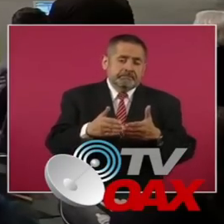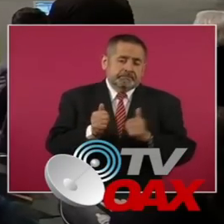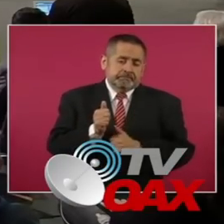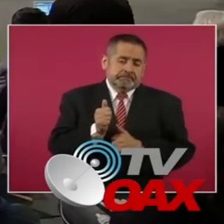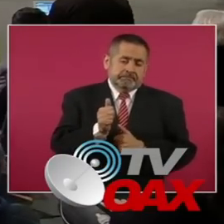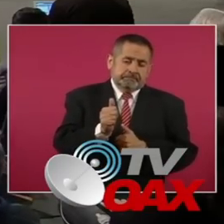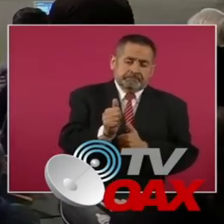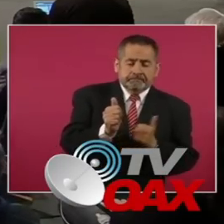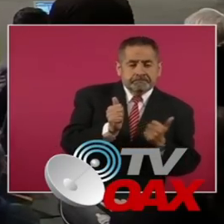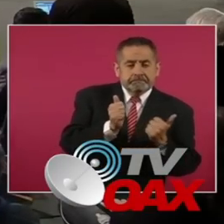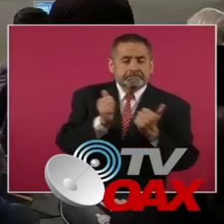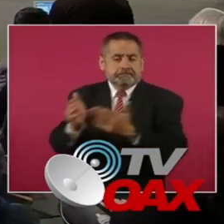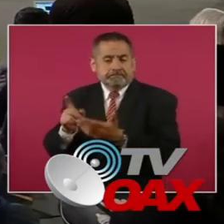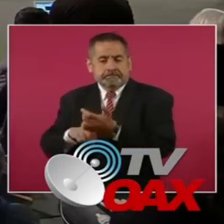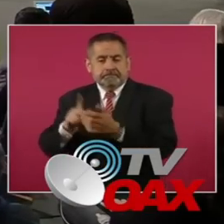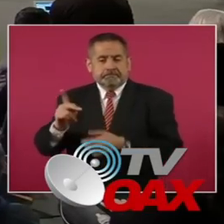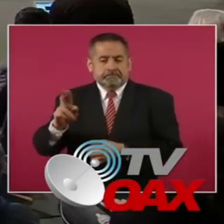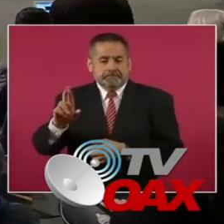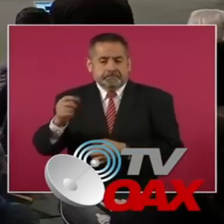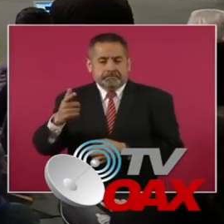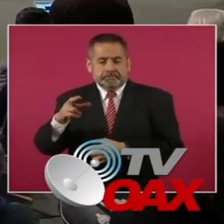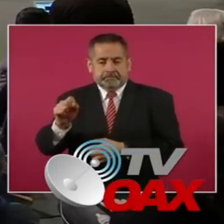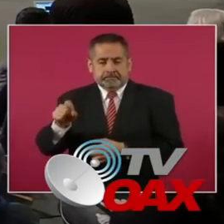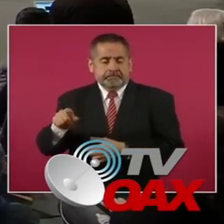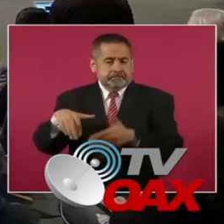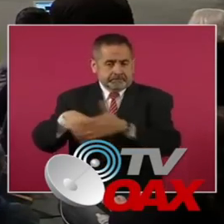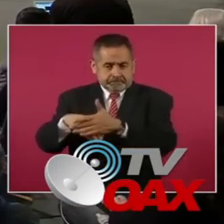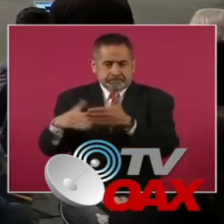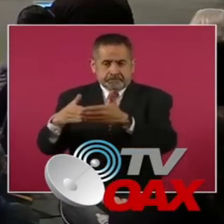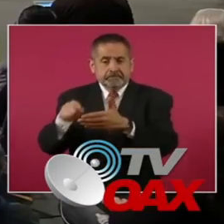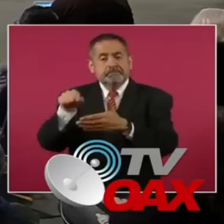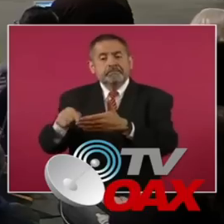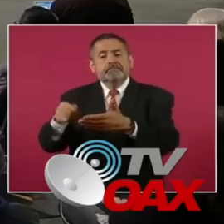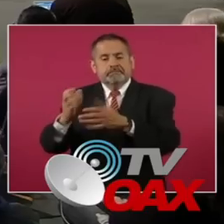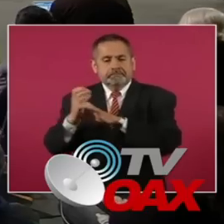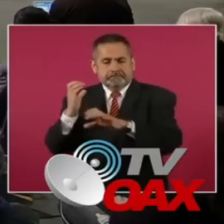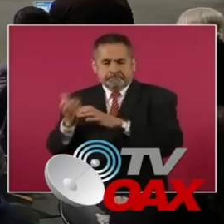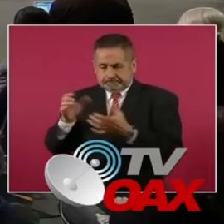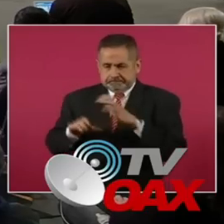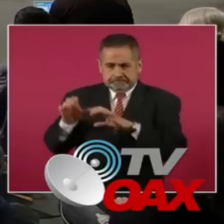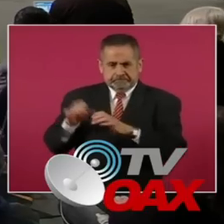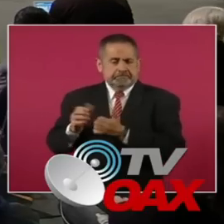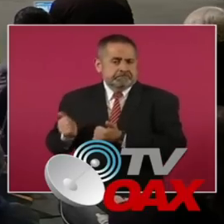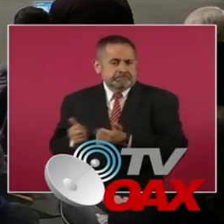a Progreso, y de Progreso se distribuye. Y ahora estamos arreglando